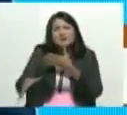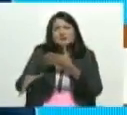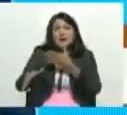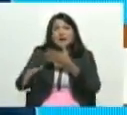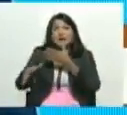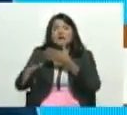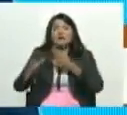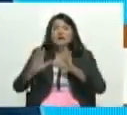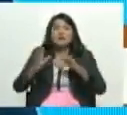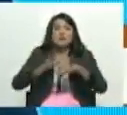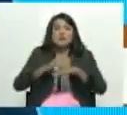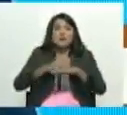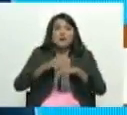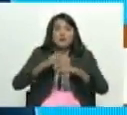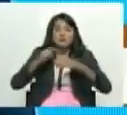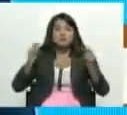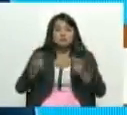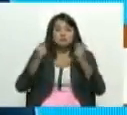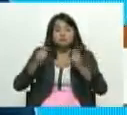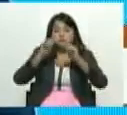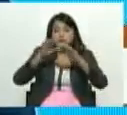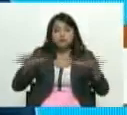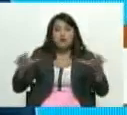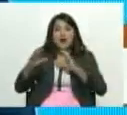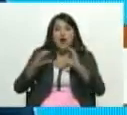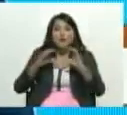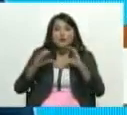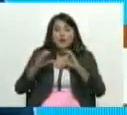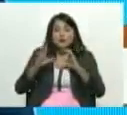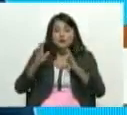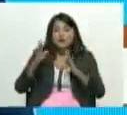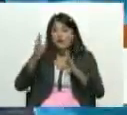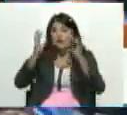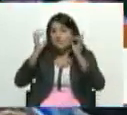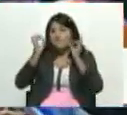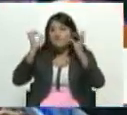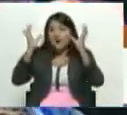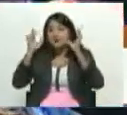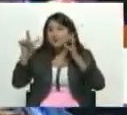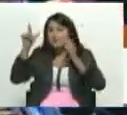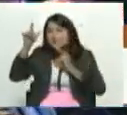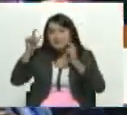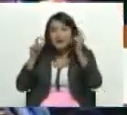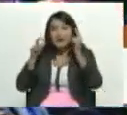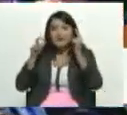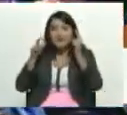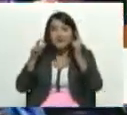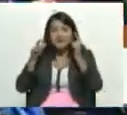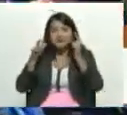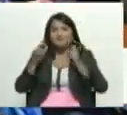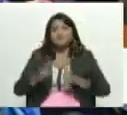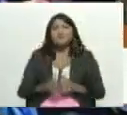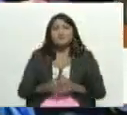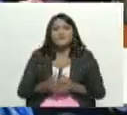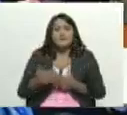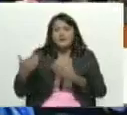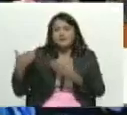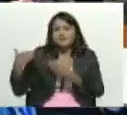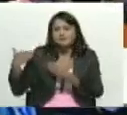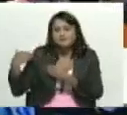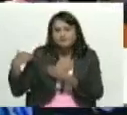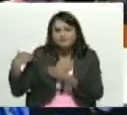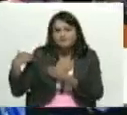comunicacional que inauguró el comandante Hugo Chávez precisamente está en apropiarnos siempre